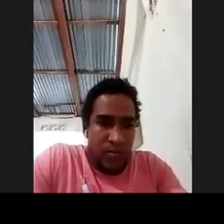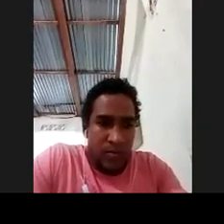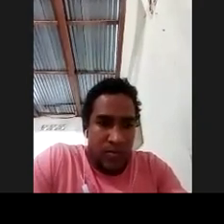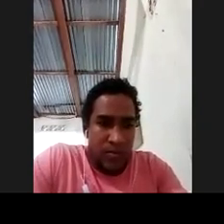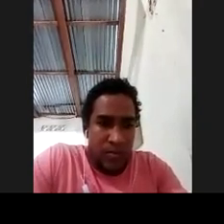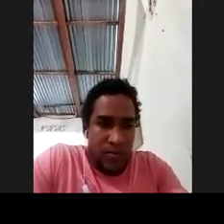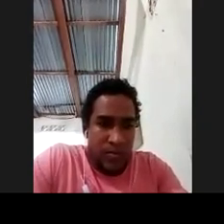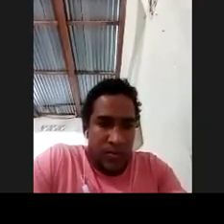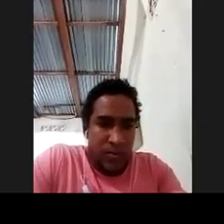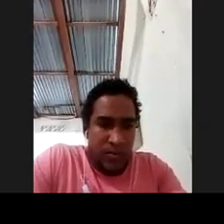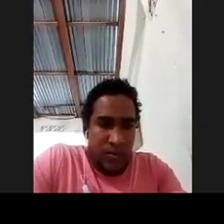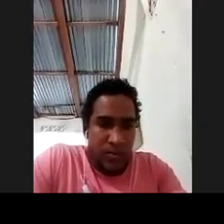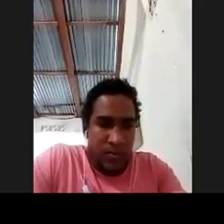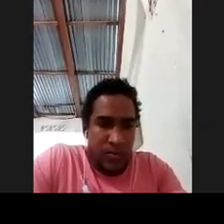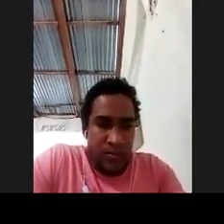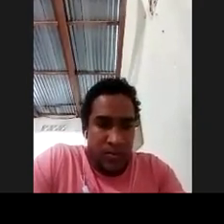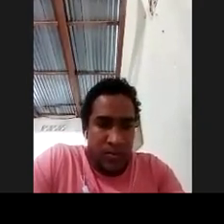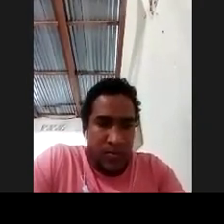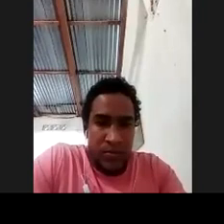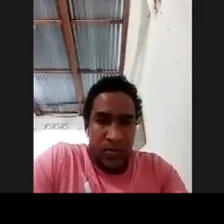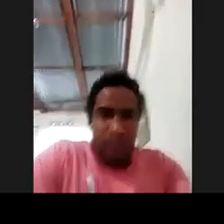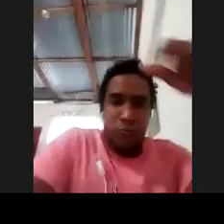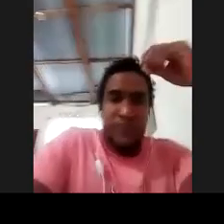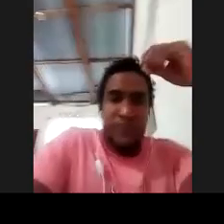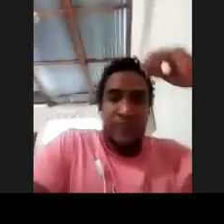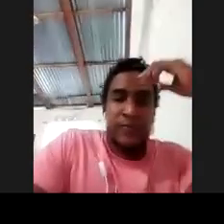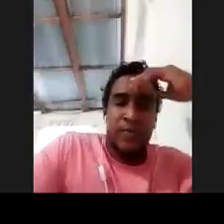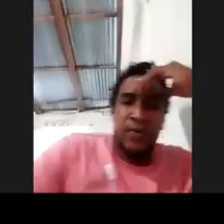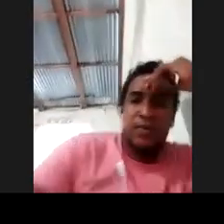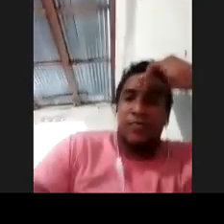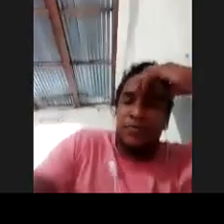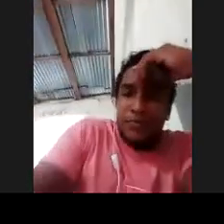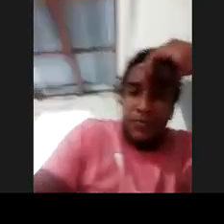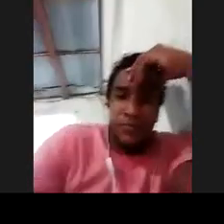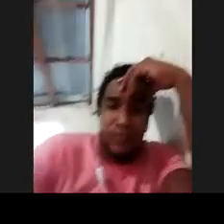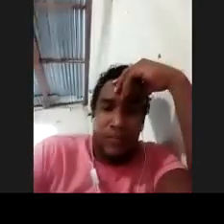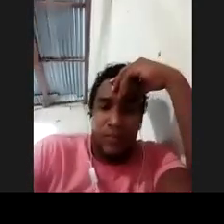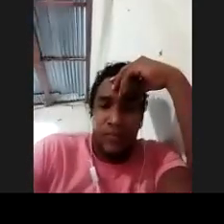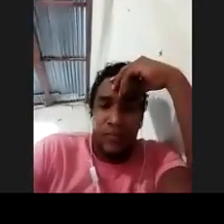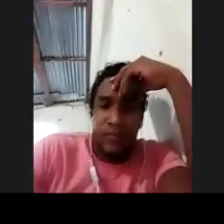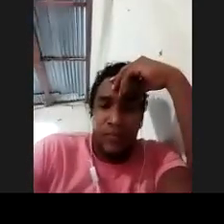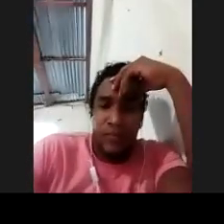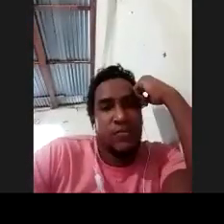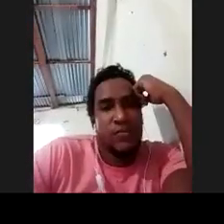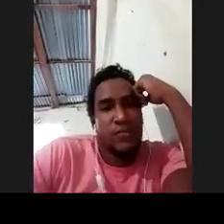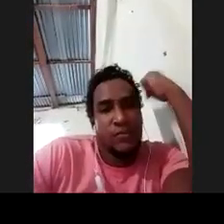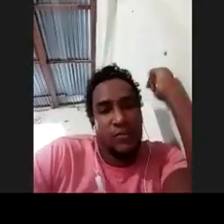pasados, ¿no? Como proyecto de aula, utilizando temporizadores y contactores.